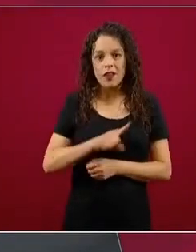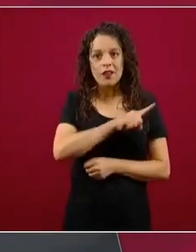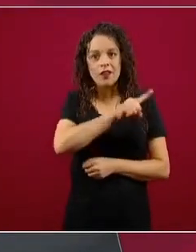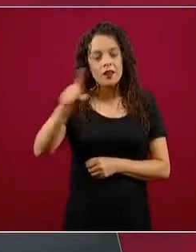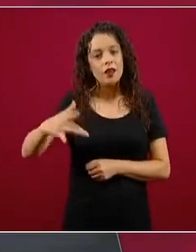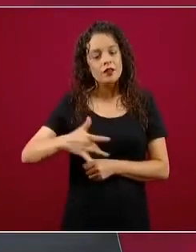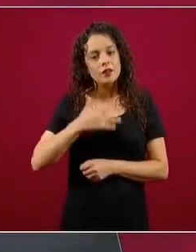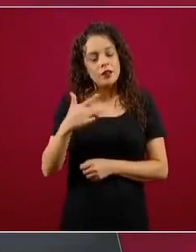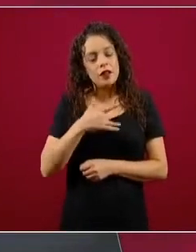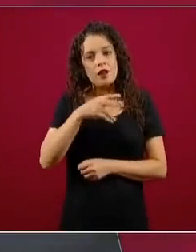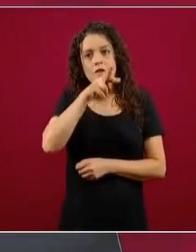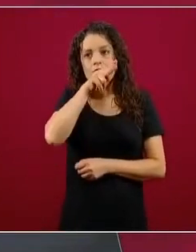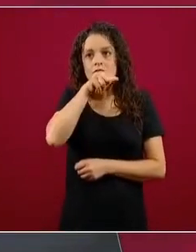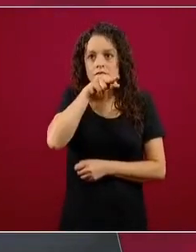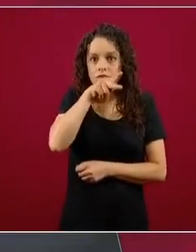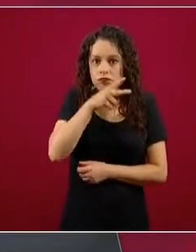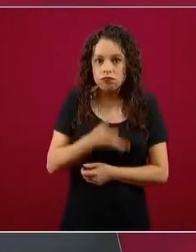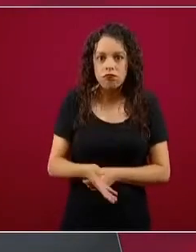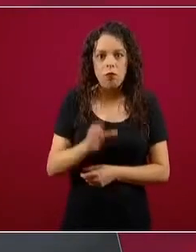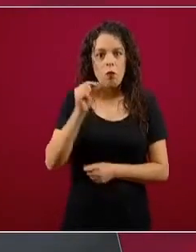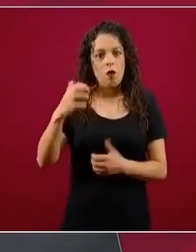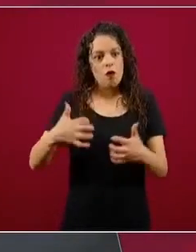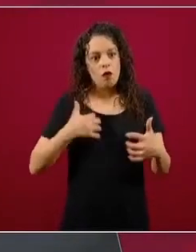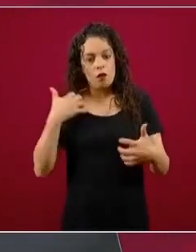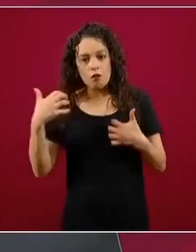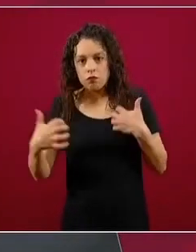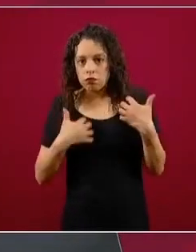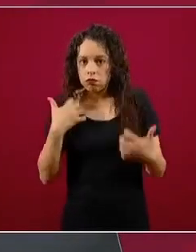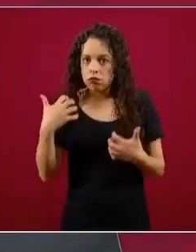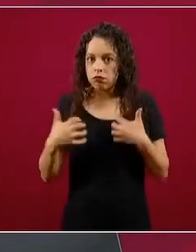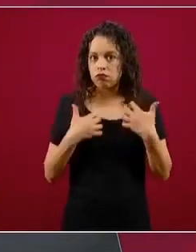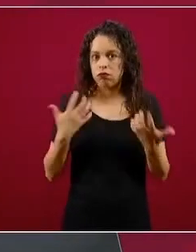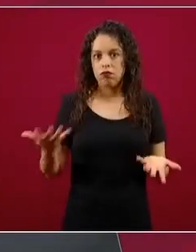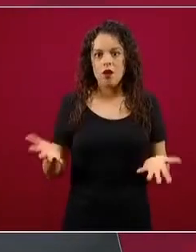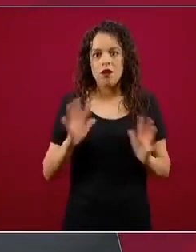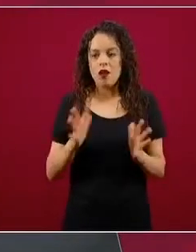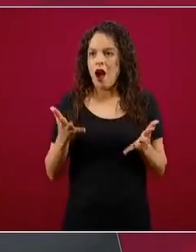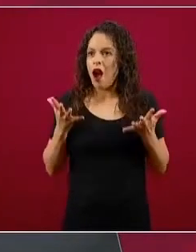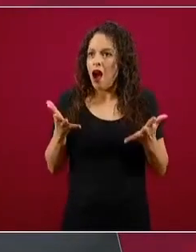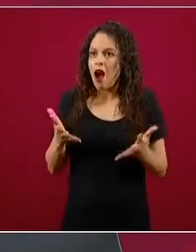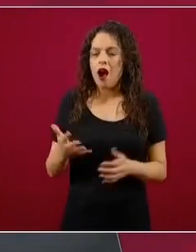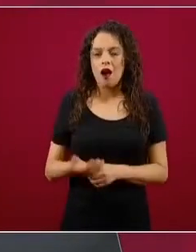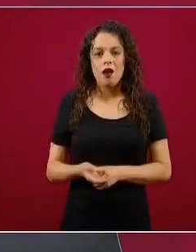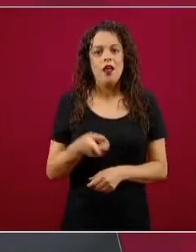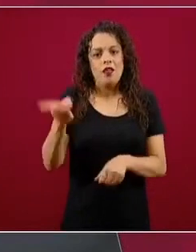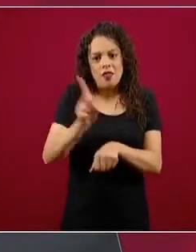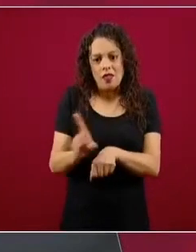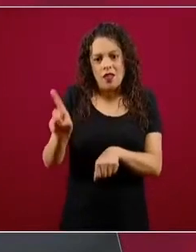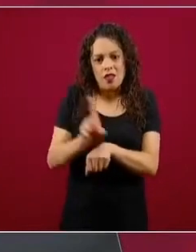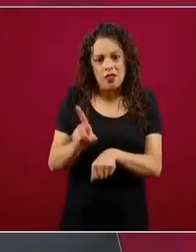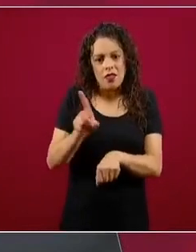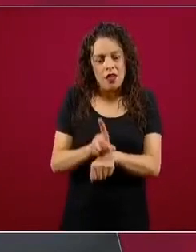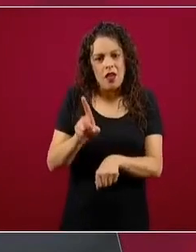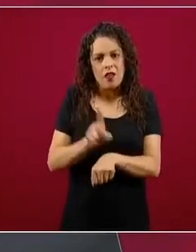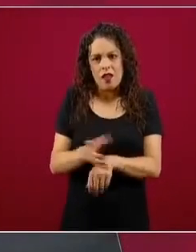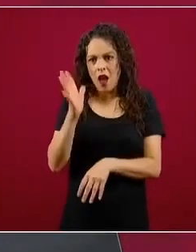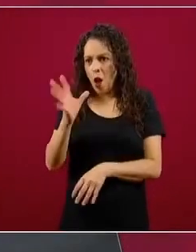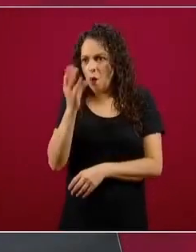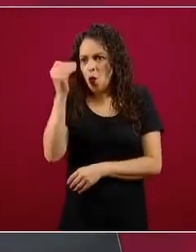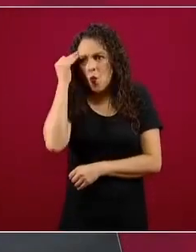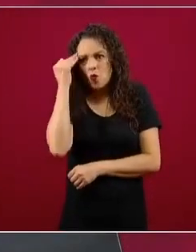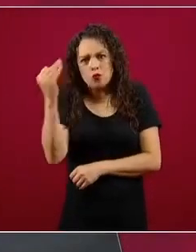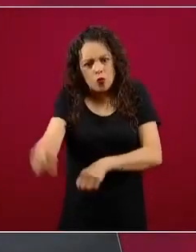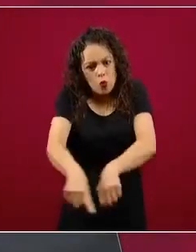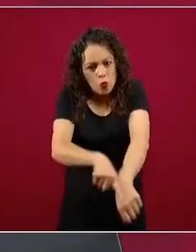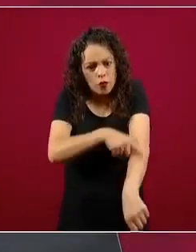angustiante, exasperante, desesperante que pasen los días y sigamos en una epidemia. Comparto ese